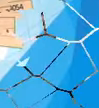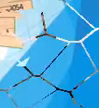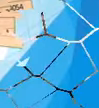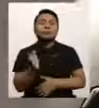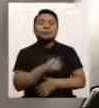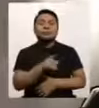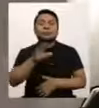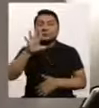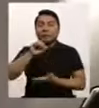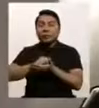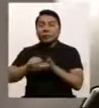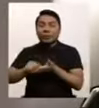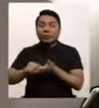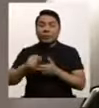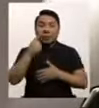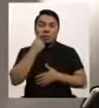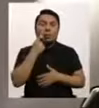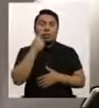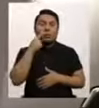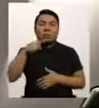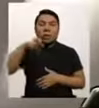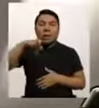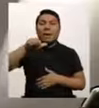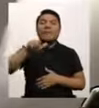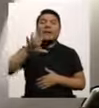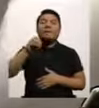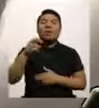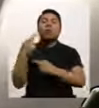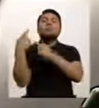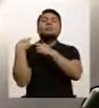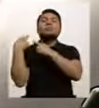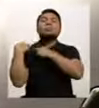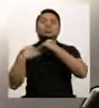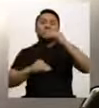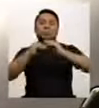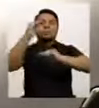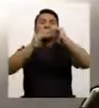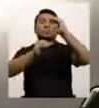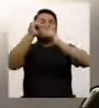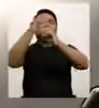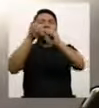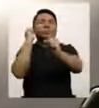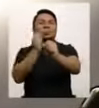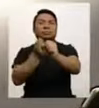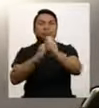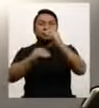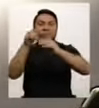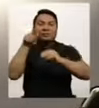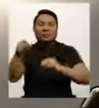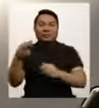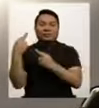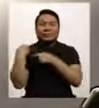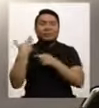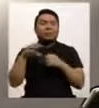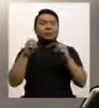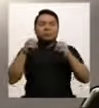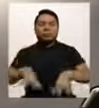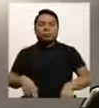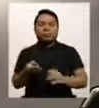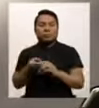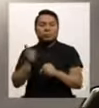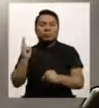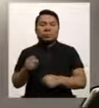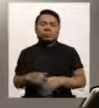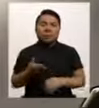Después de 5 meses, Pablo de la Flor renunció al cargo de director de la Autoridad Nacional de la Reconstrucción con Cambios. Hace unos días fue cuestionado